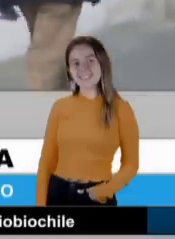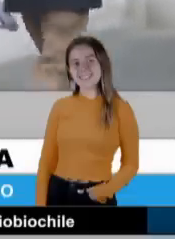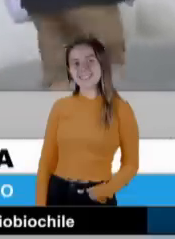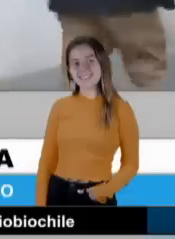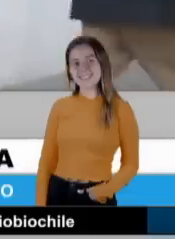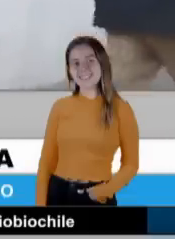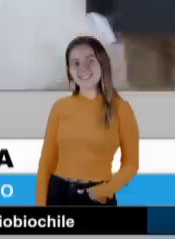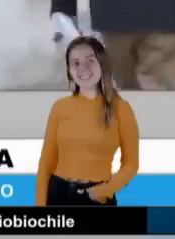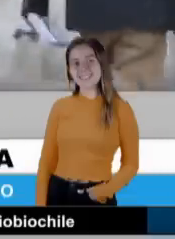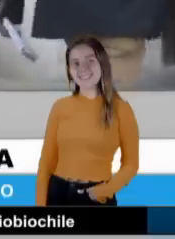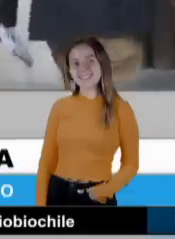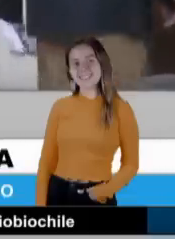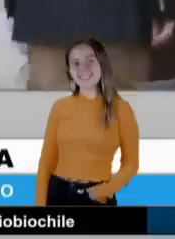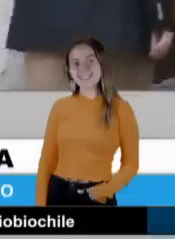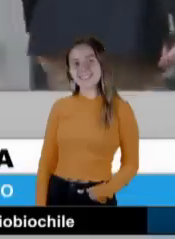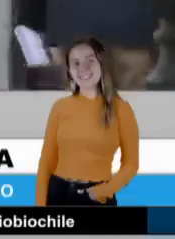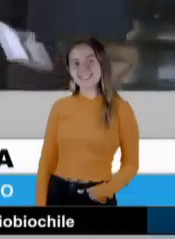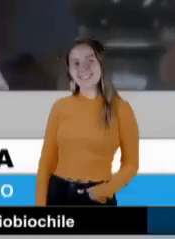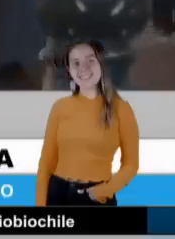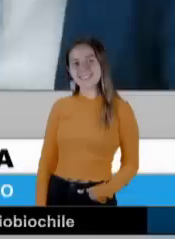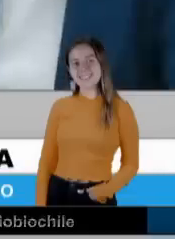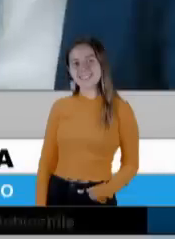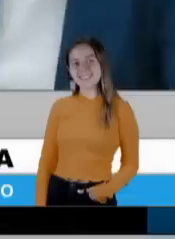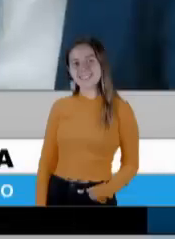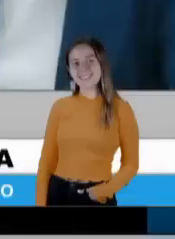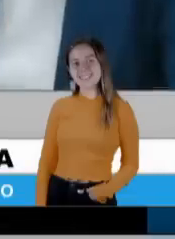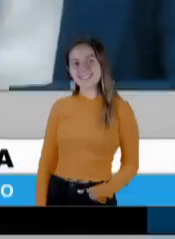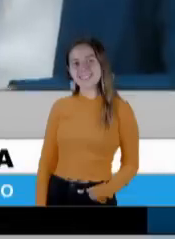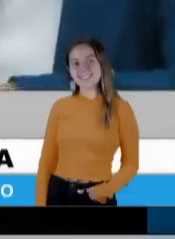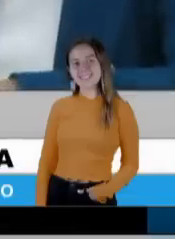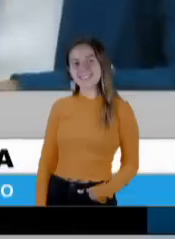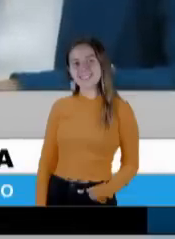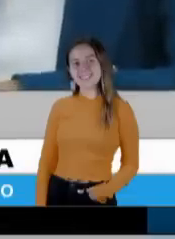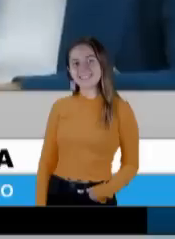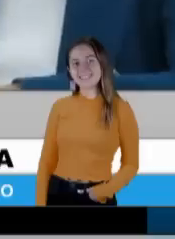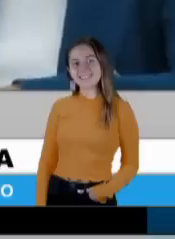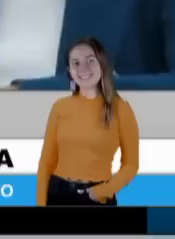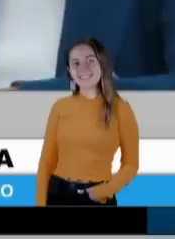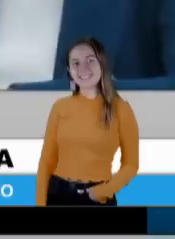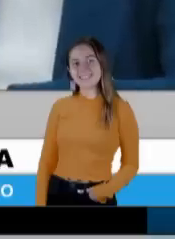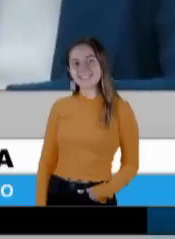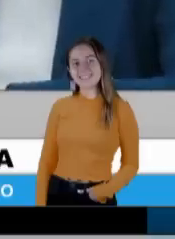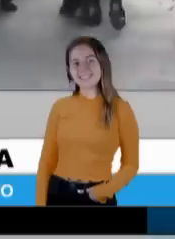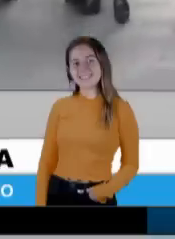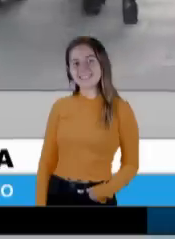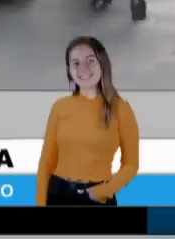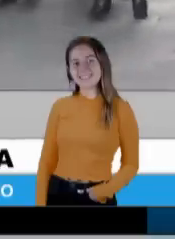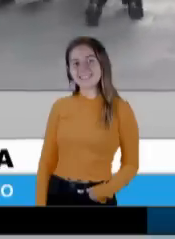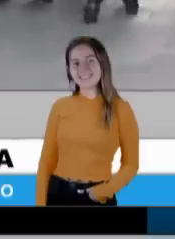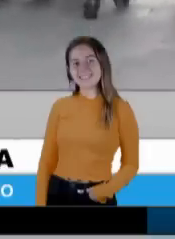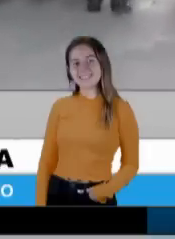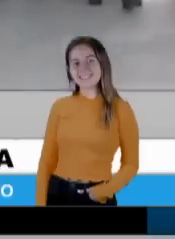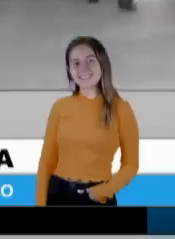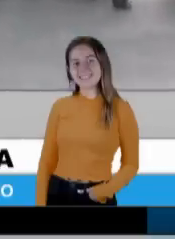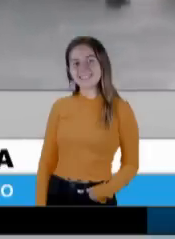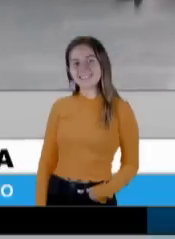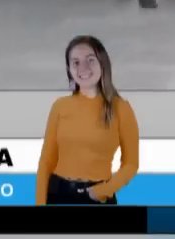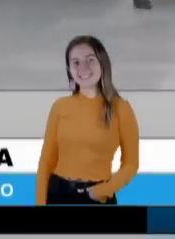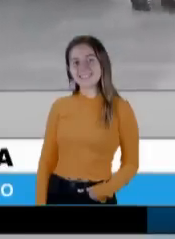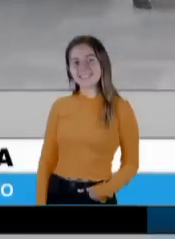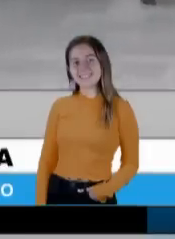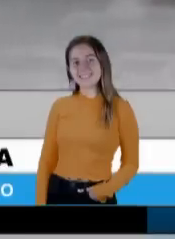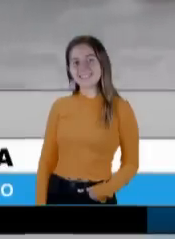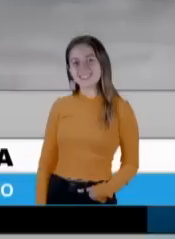Eso. Ahora yo me pregunto, ¿esa es la razón para tomar una decisión? No seguir, o sea, ¿están mirándose a sí